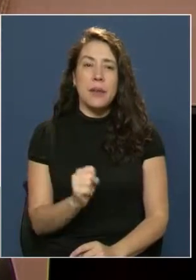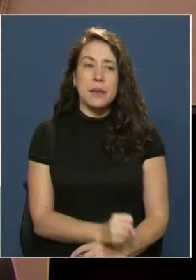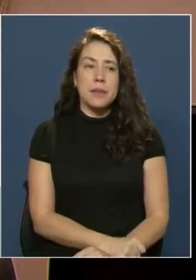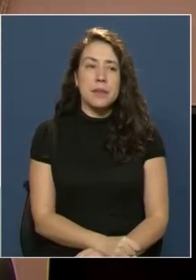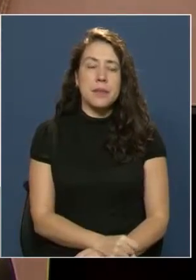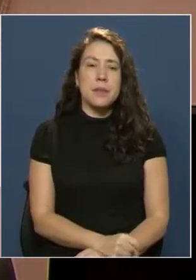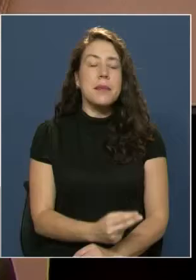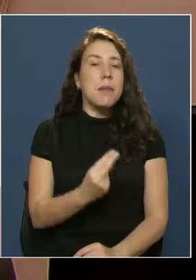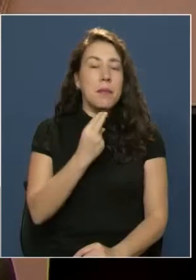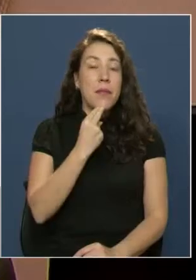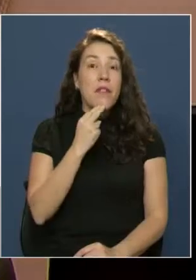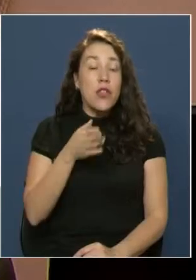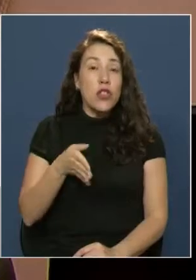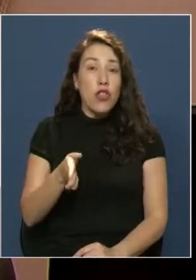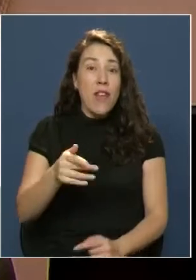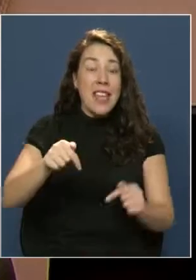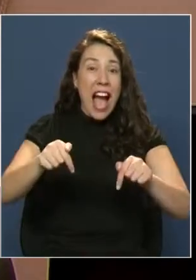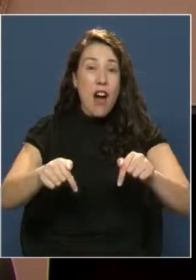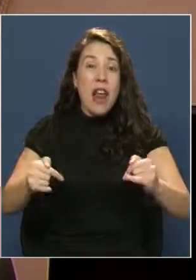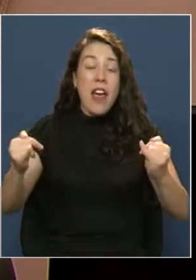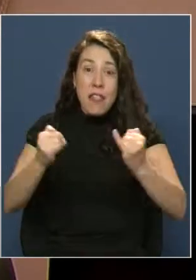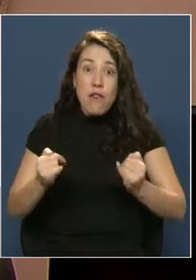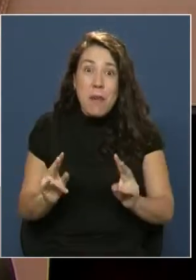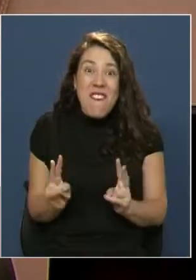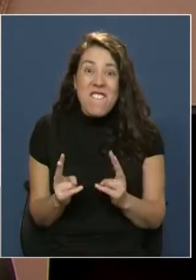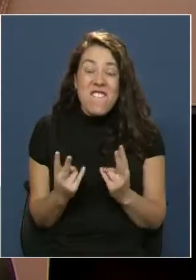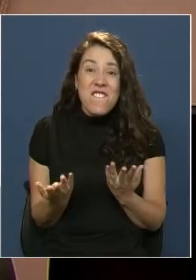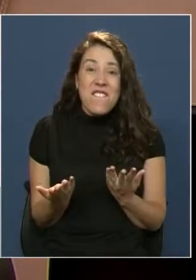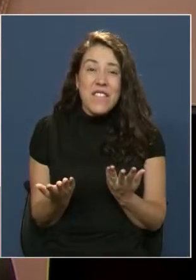que habitan todavía hoy de manera viva